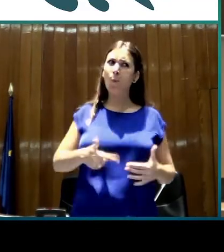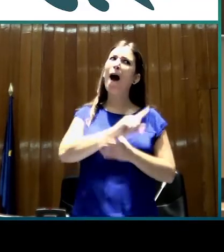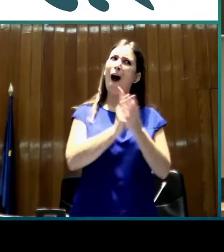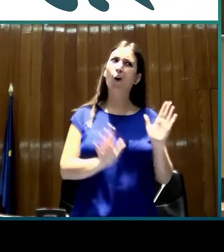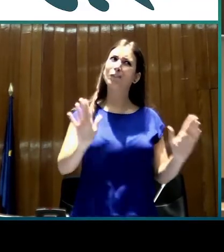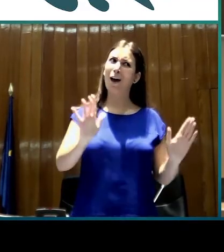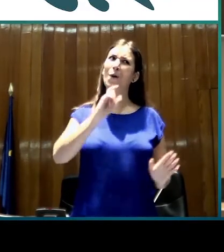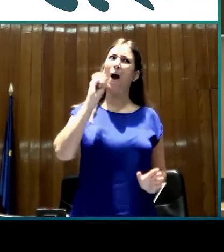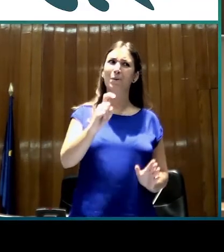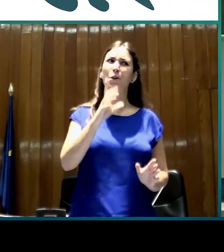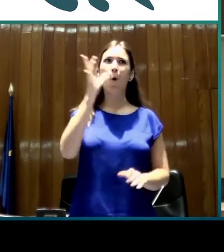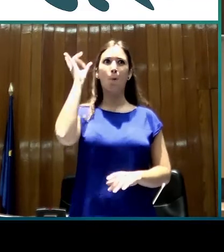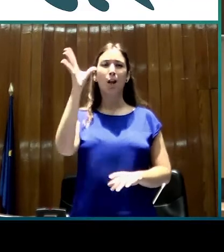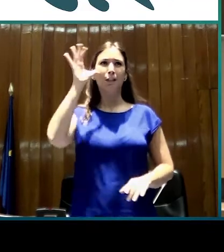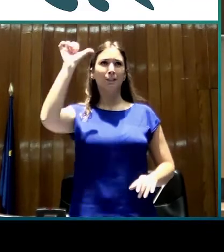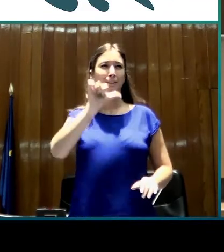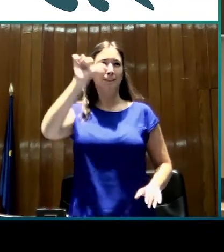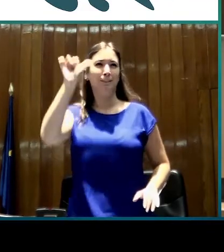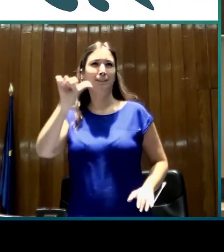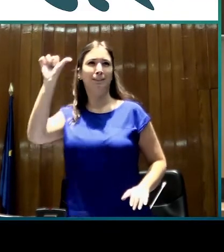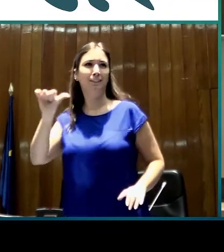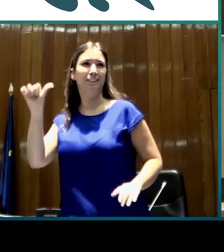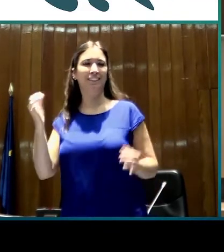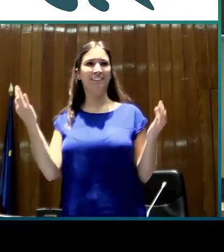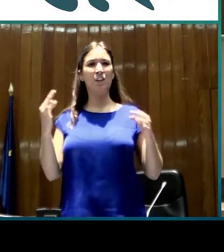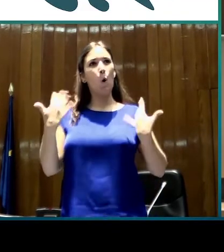las ponencias del